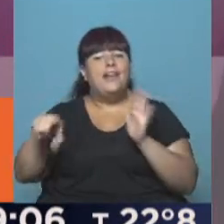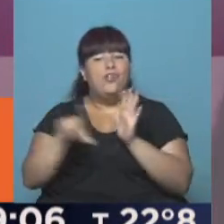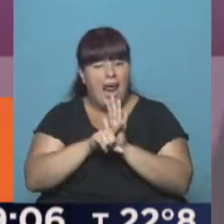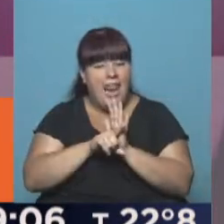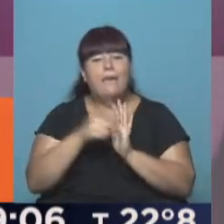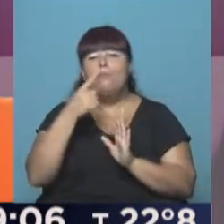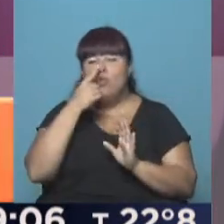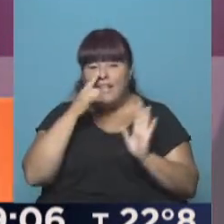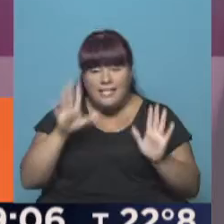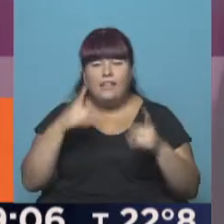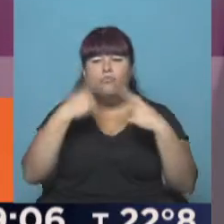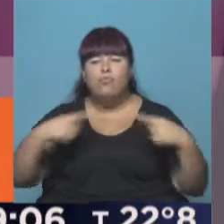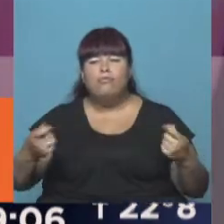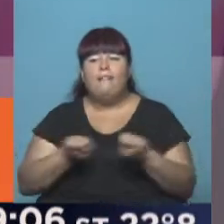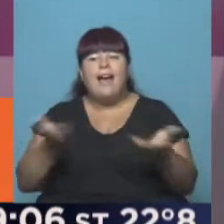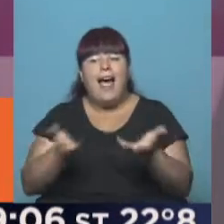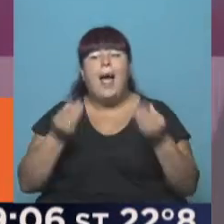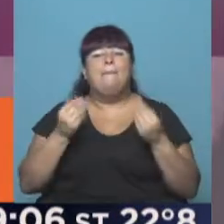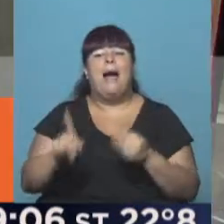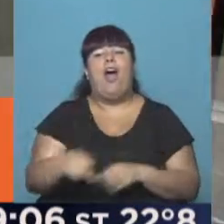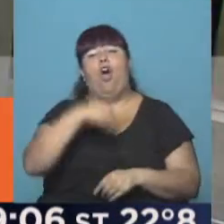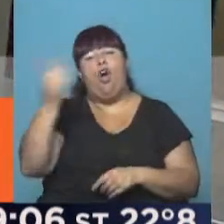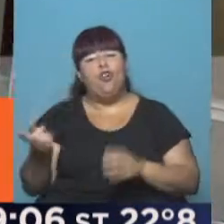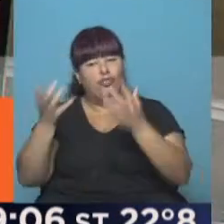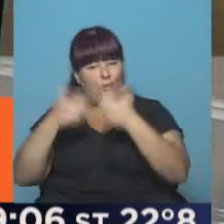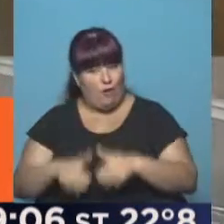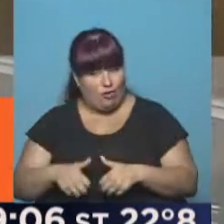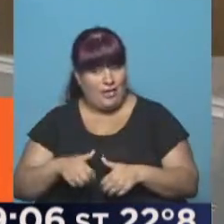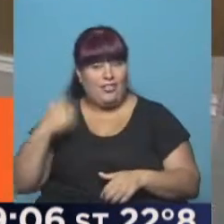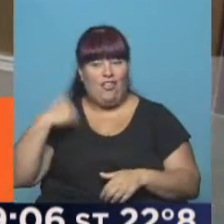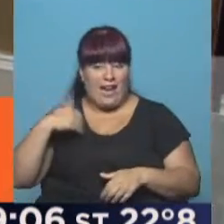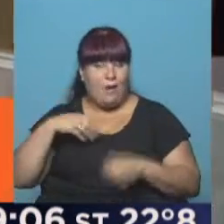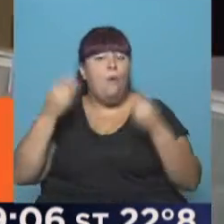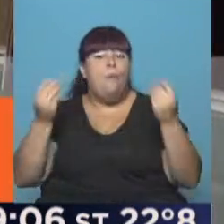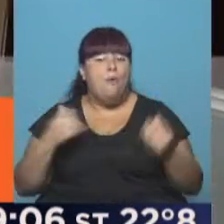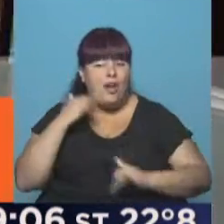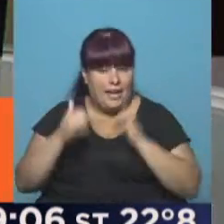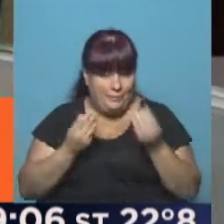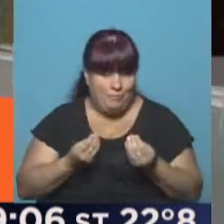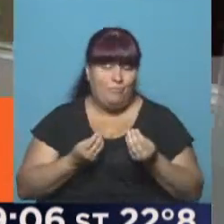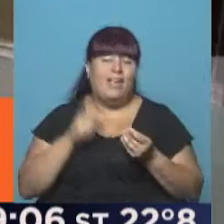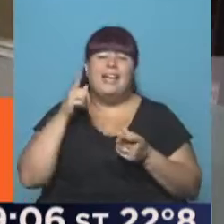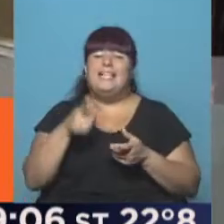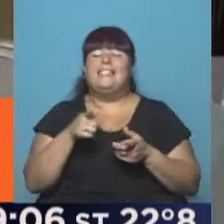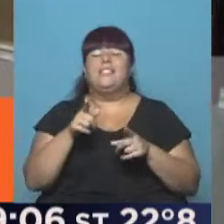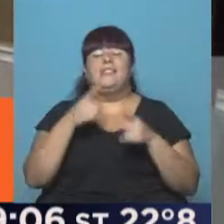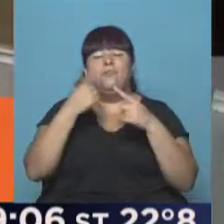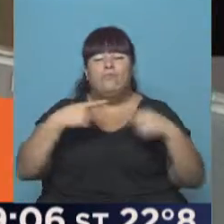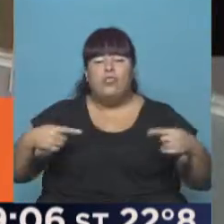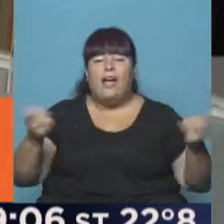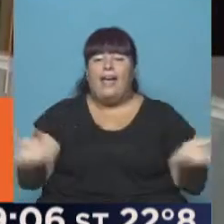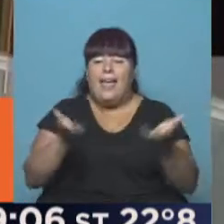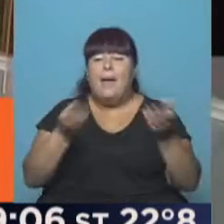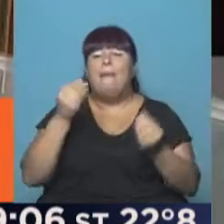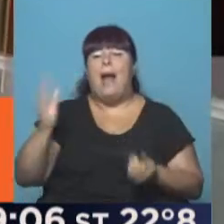interesante y llena de incentivos para otro proyecto de país porque te digo esto porque son una serie de incentivos